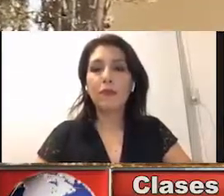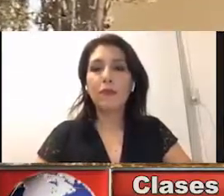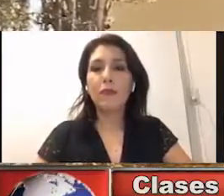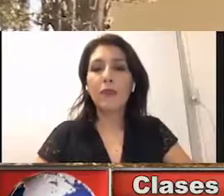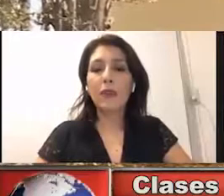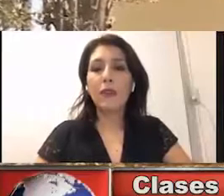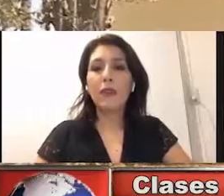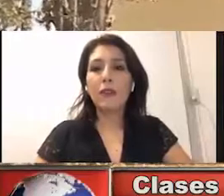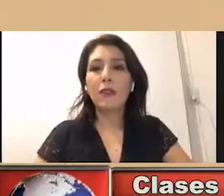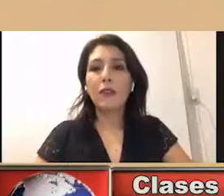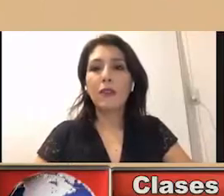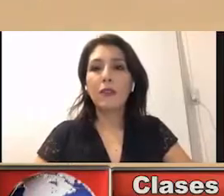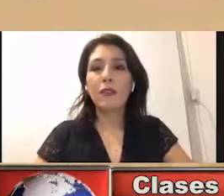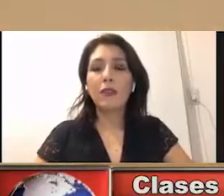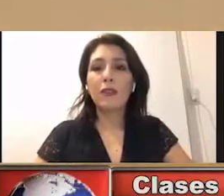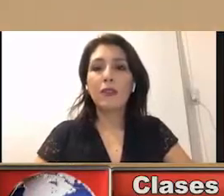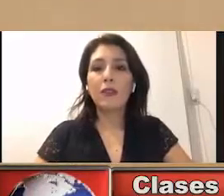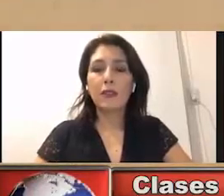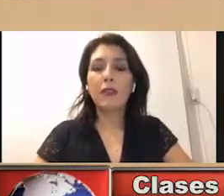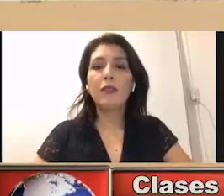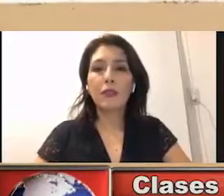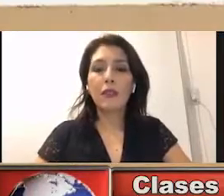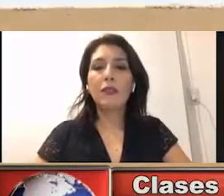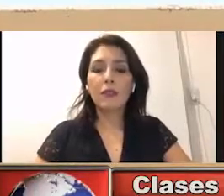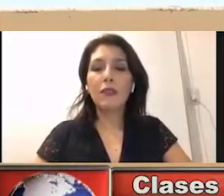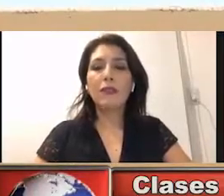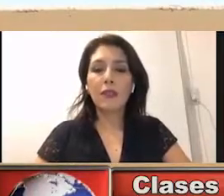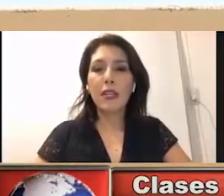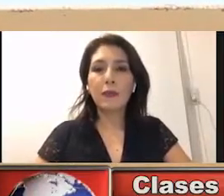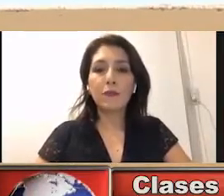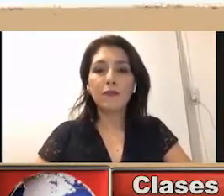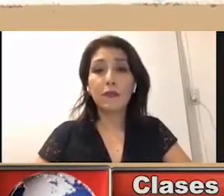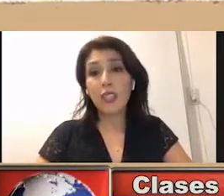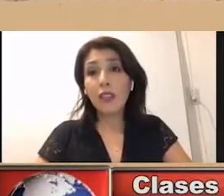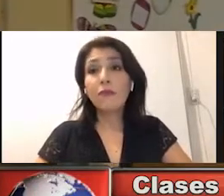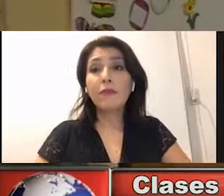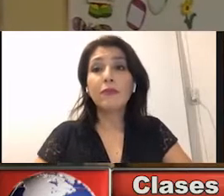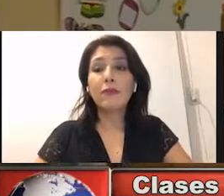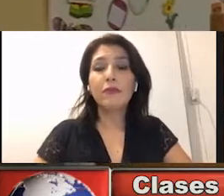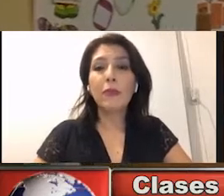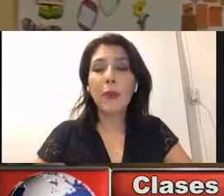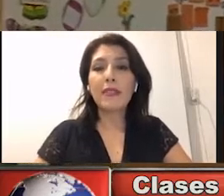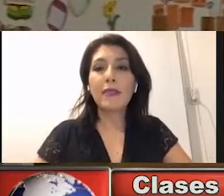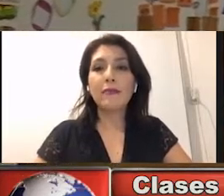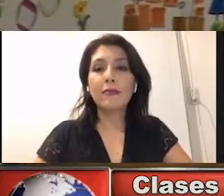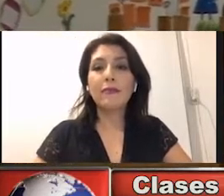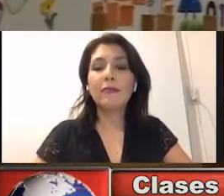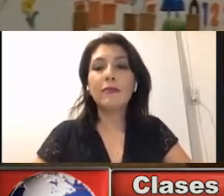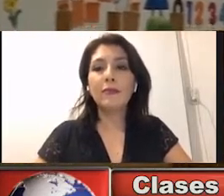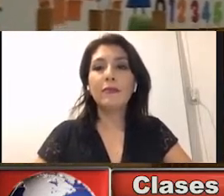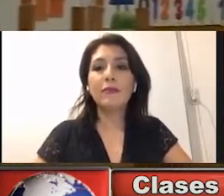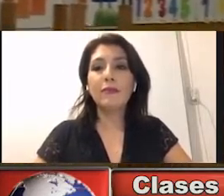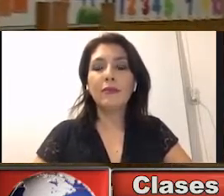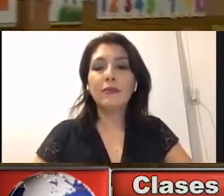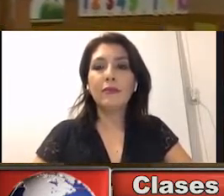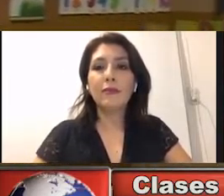pasado semanas sin clase, no quiero decir un mes, pero a lo que vos me estás haciendo referencia, sí, ha sido más de un mes, sin clase, uh-huh, y no resolver